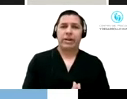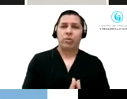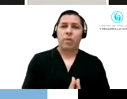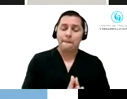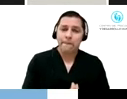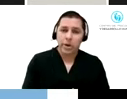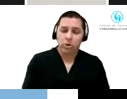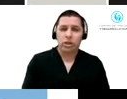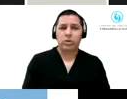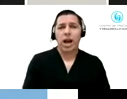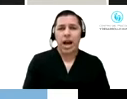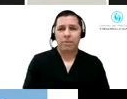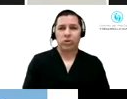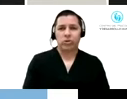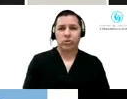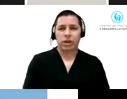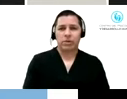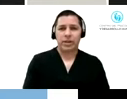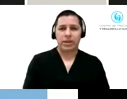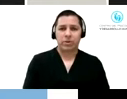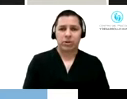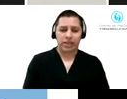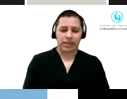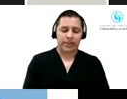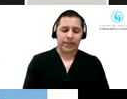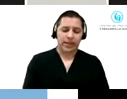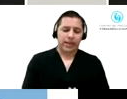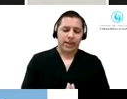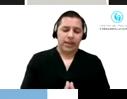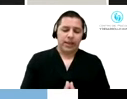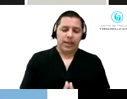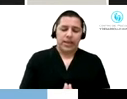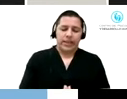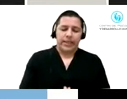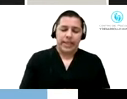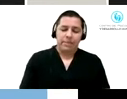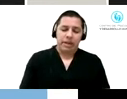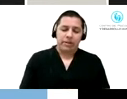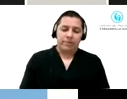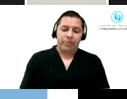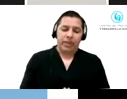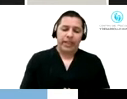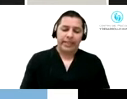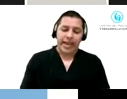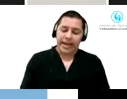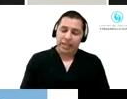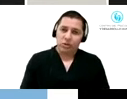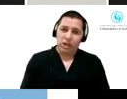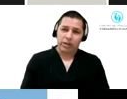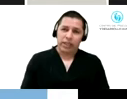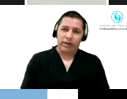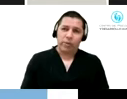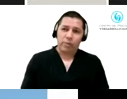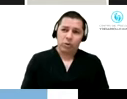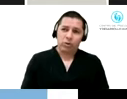el trabajo productivo, ambos son supremamente importantes. Sin embargo, se ha